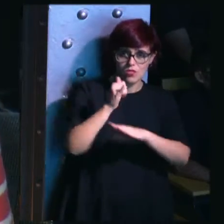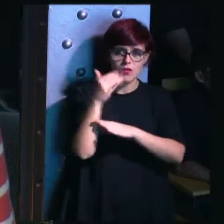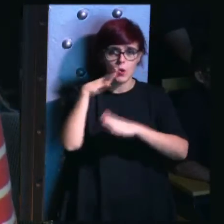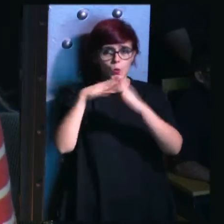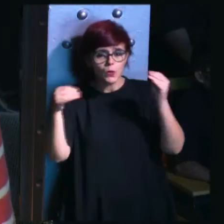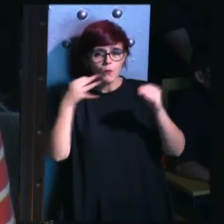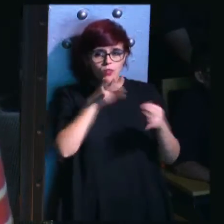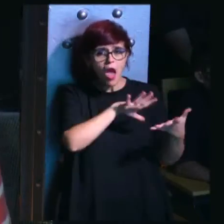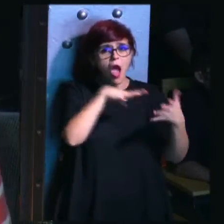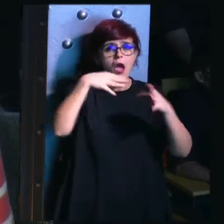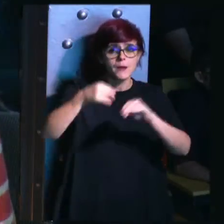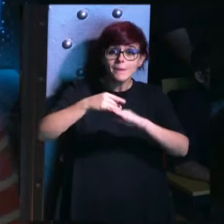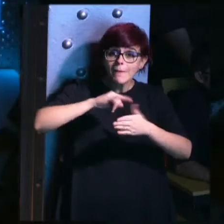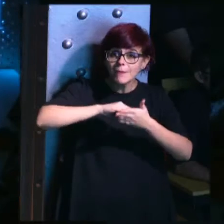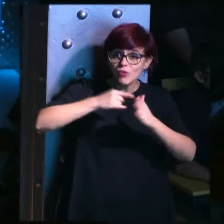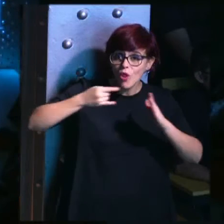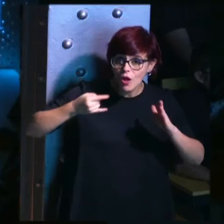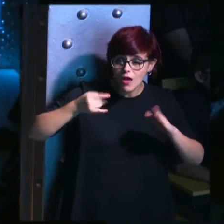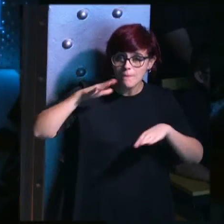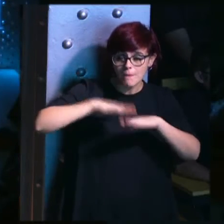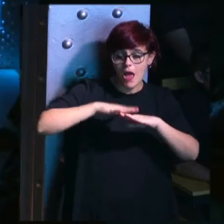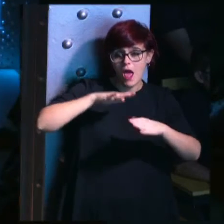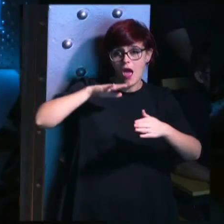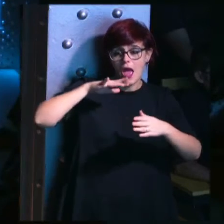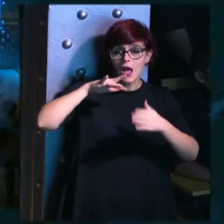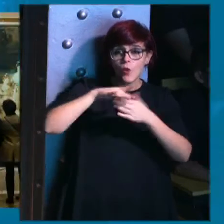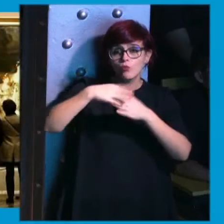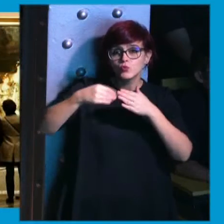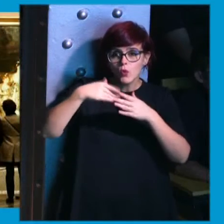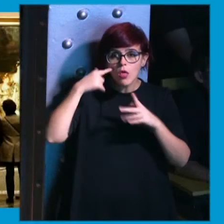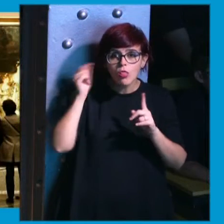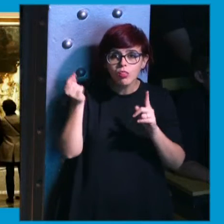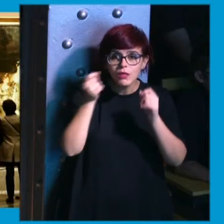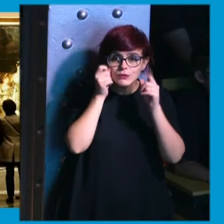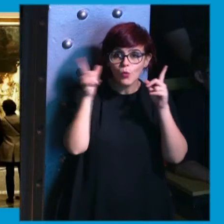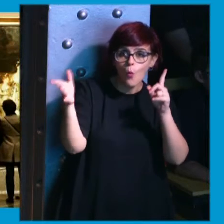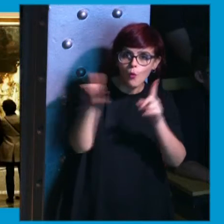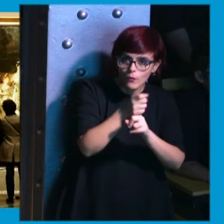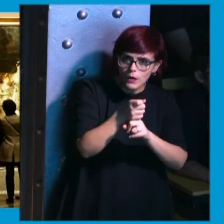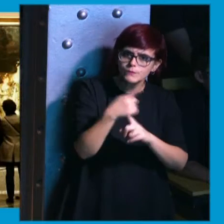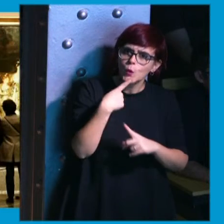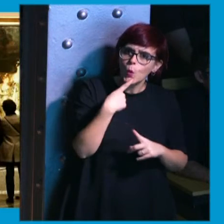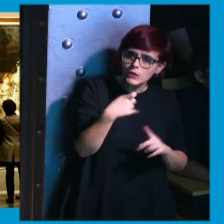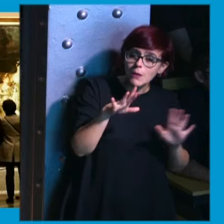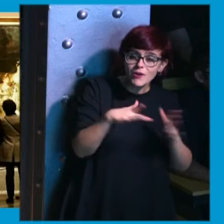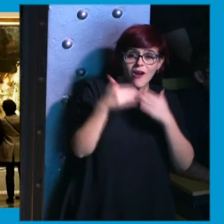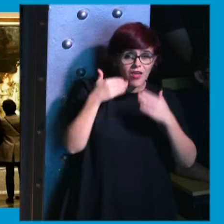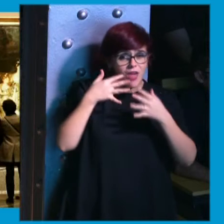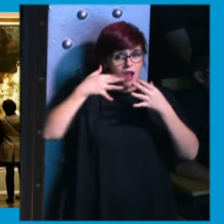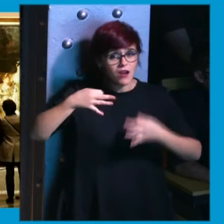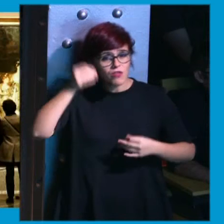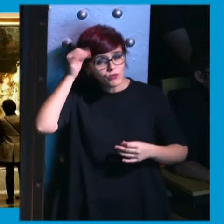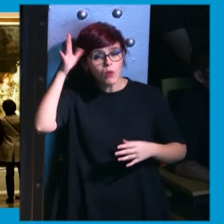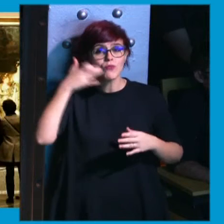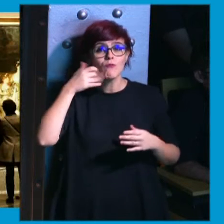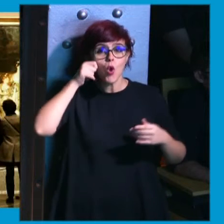aplicar. Metodologías en las que el usuario descubra, pero con la realidad virtual es muy fácil. Con la realidad virtual, si tú quieres enseñar a un alumno el